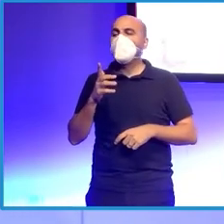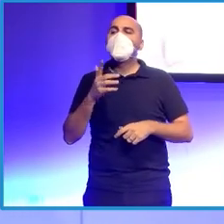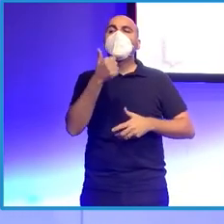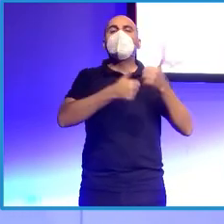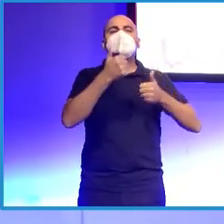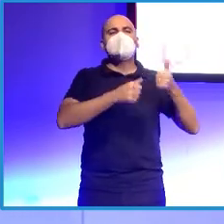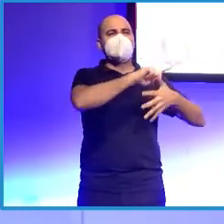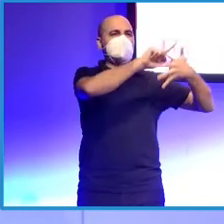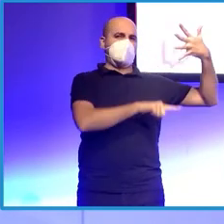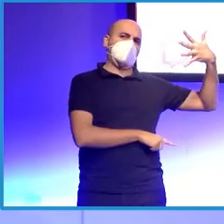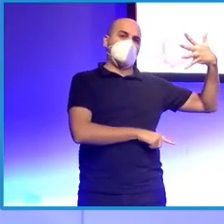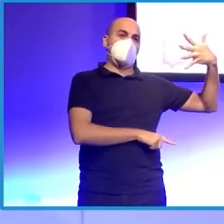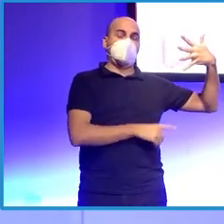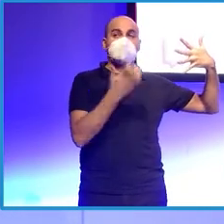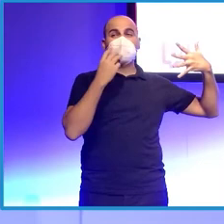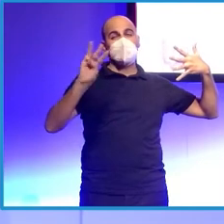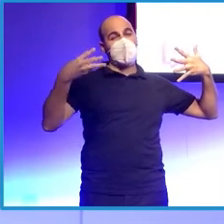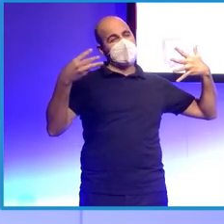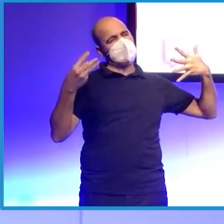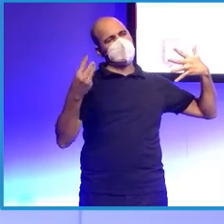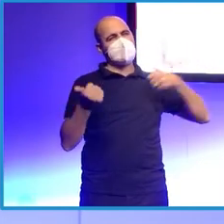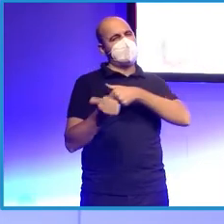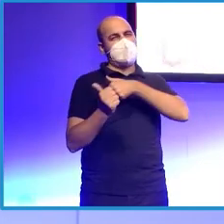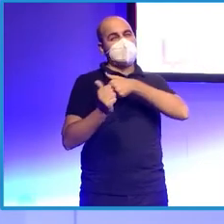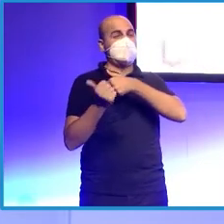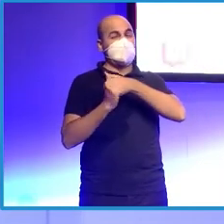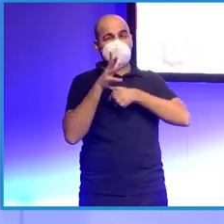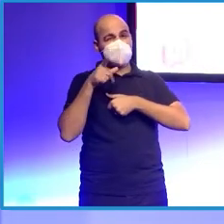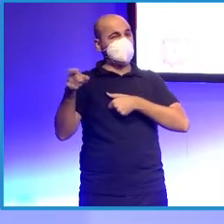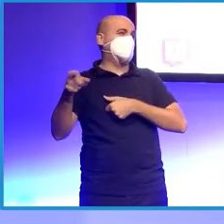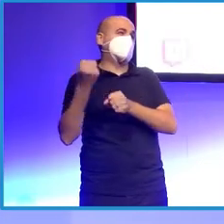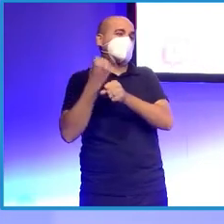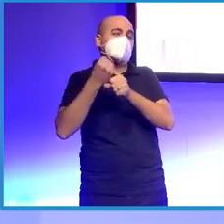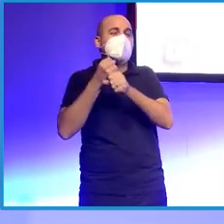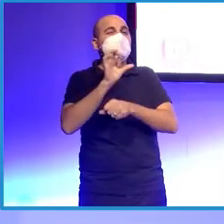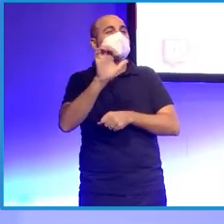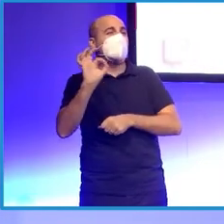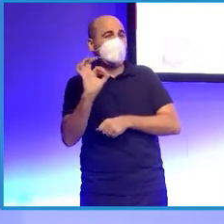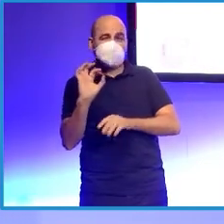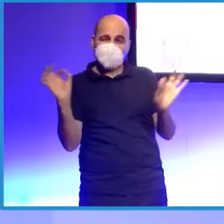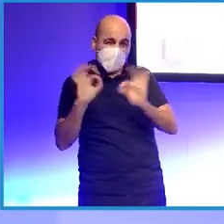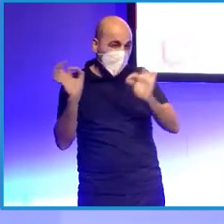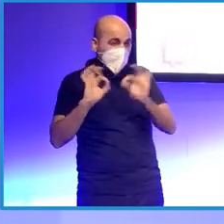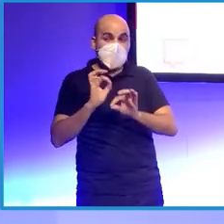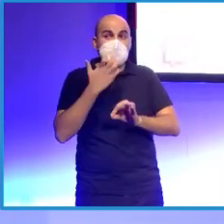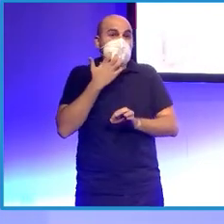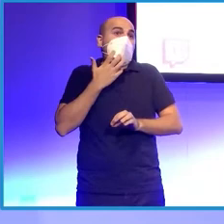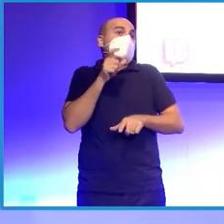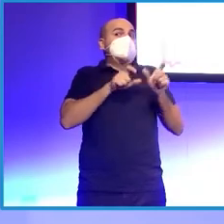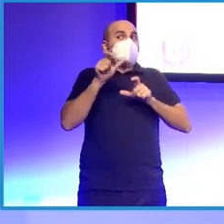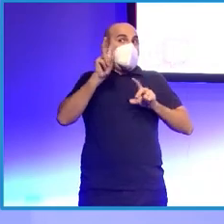si ellos tienen una web que es un poco patata por así decirlo no han trabajado nunca se o no han trabajado nunca marca nadie les buscan google no tienen cierta relevancia